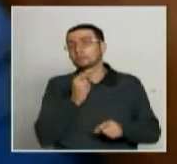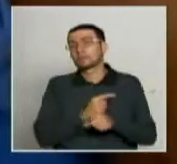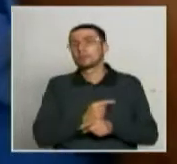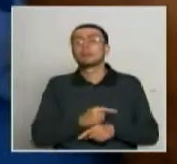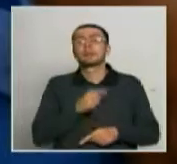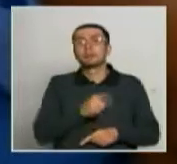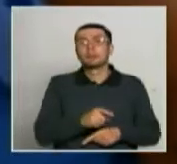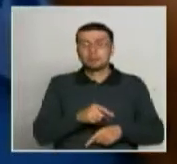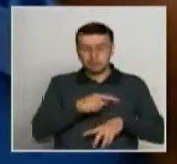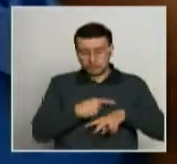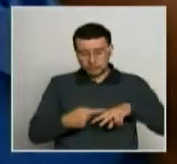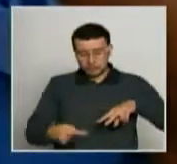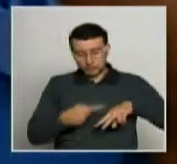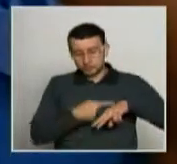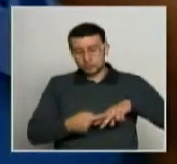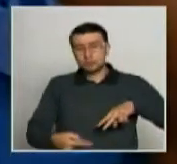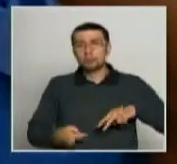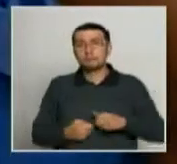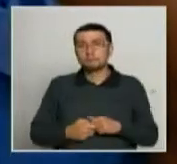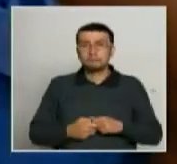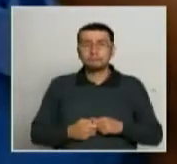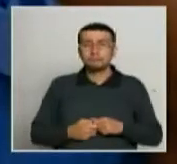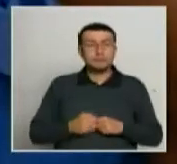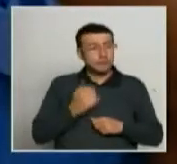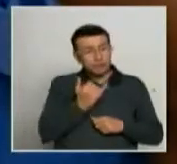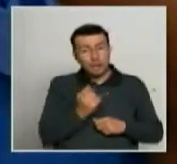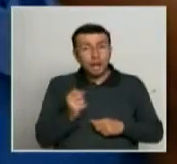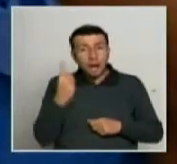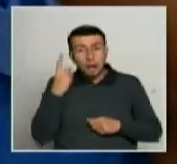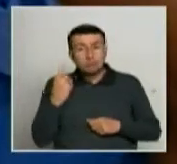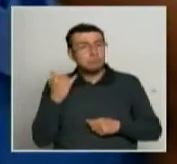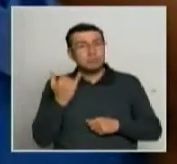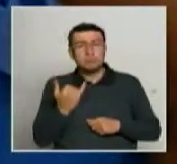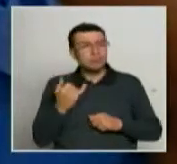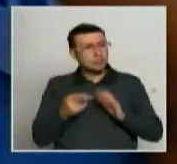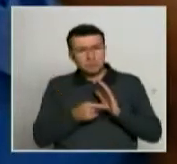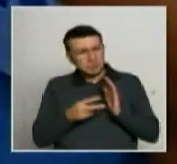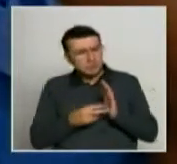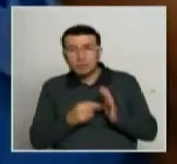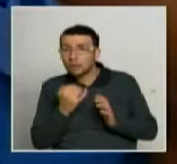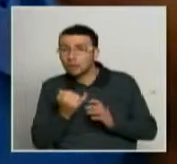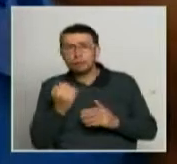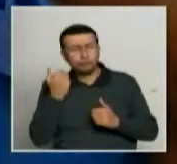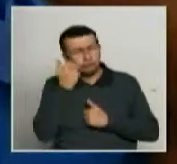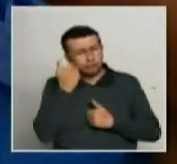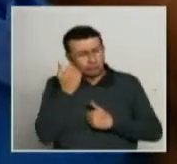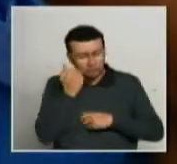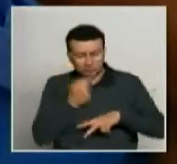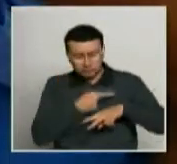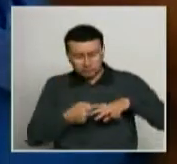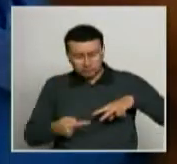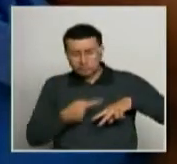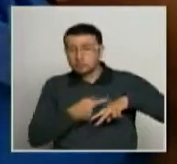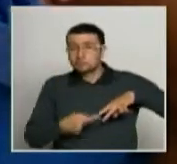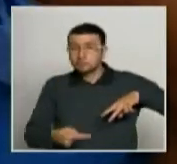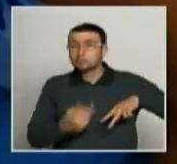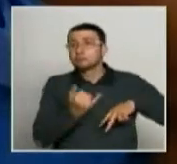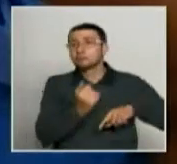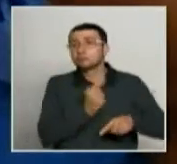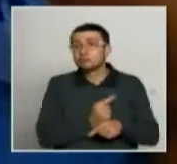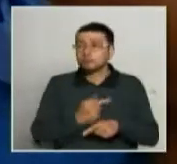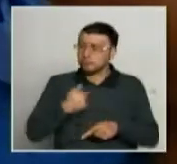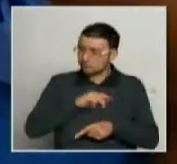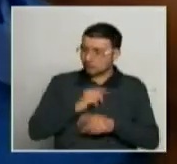Pero el hecho que ella tenga estas venitas no significa que tenga una enfermedad venosa, porque con lo que estamos diciendo y con la historia clínica y lo que